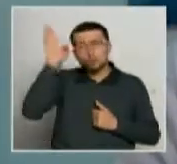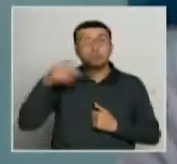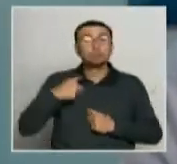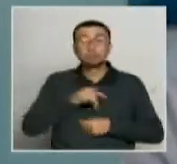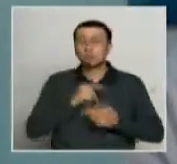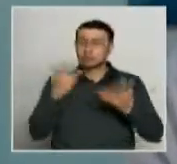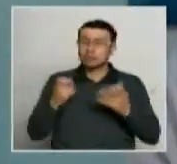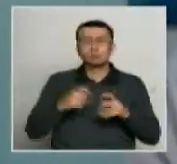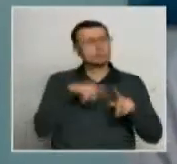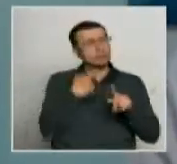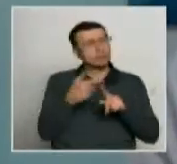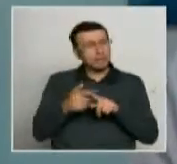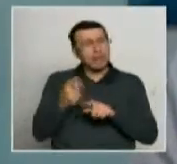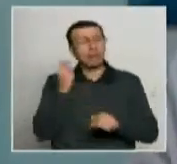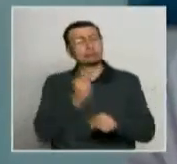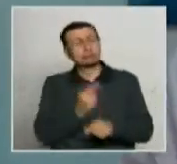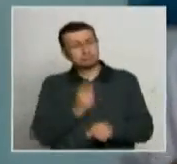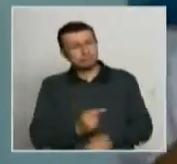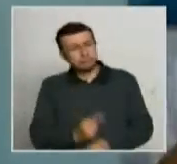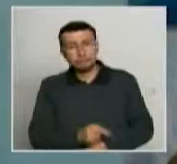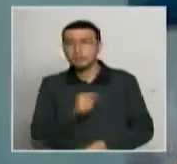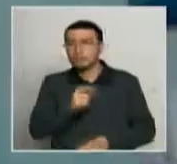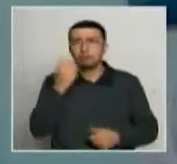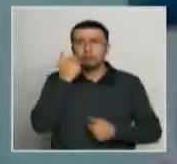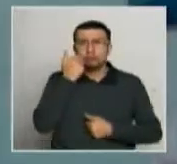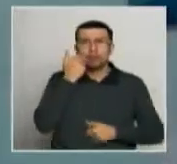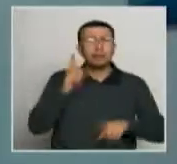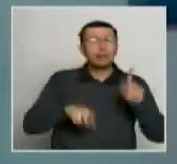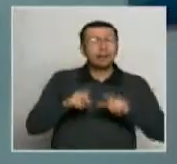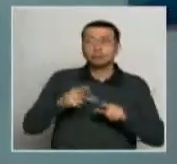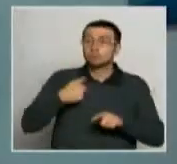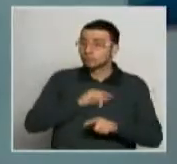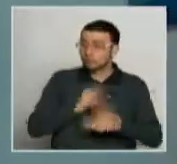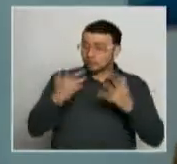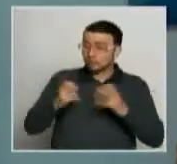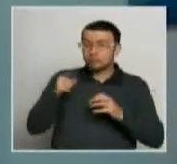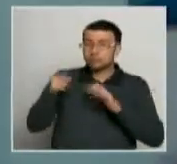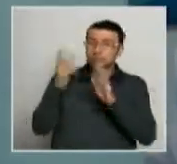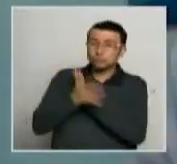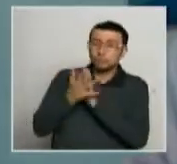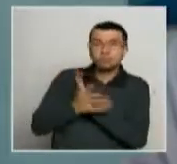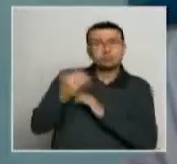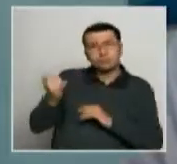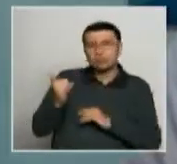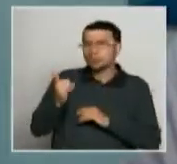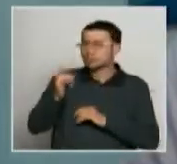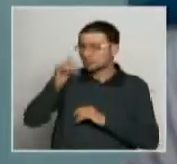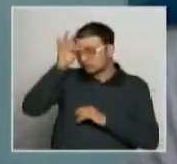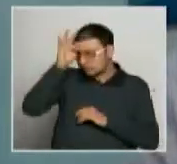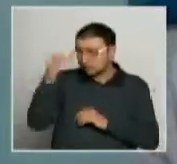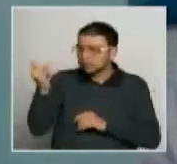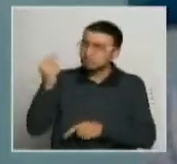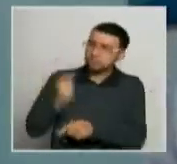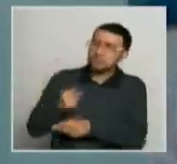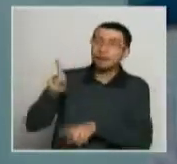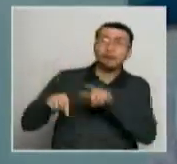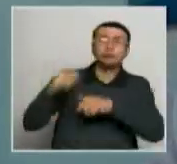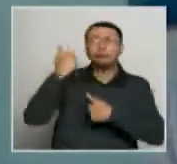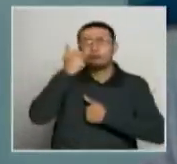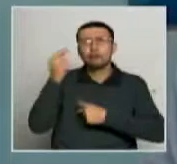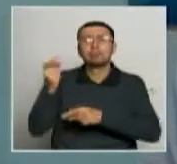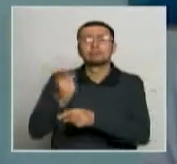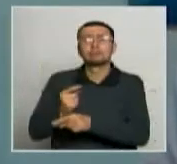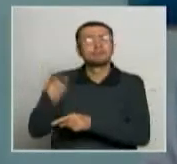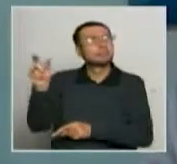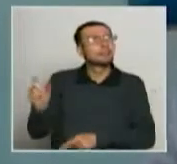contar diferentes casos clínicos. Hoy vamos a contar una historia clínica que es el común de nuestros pacientes y estamos